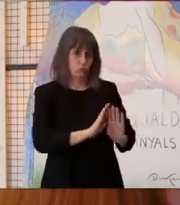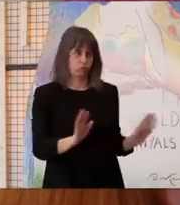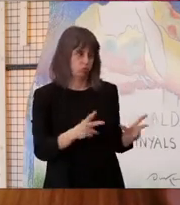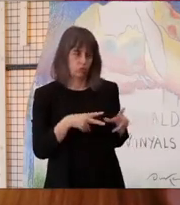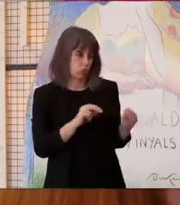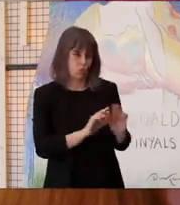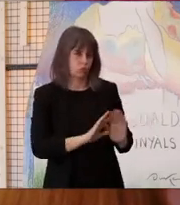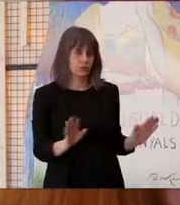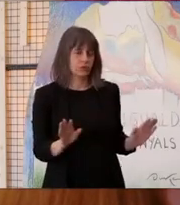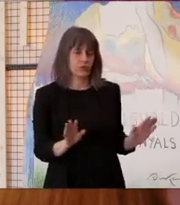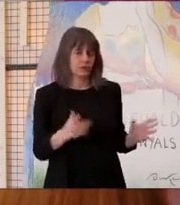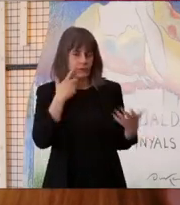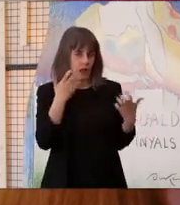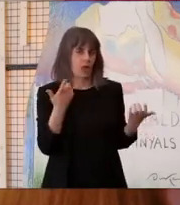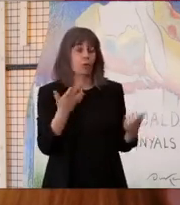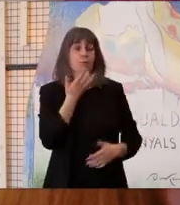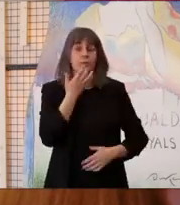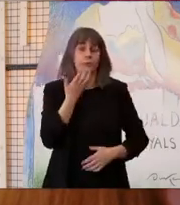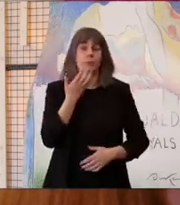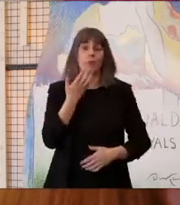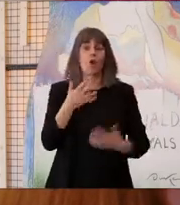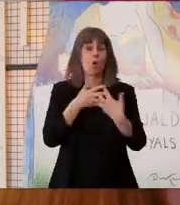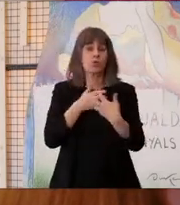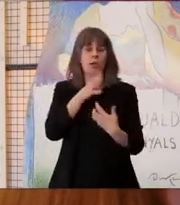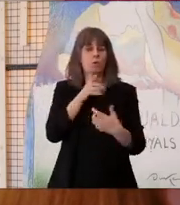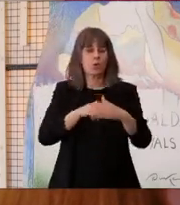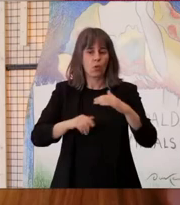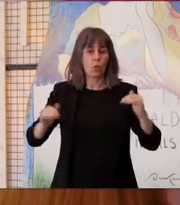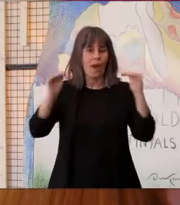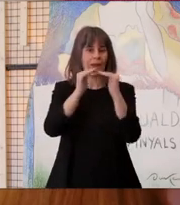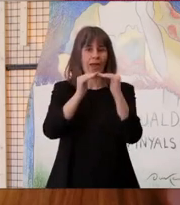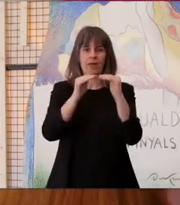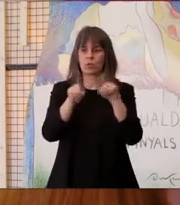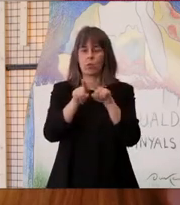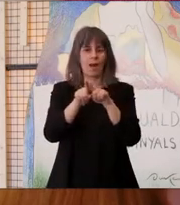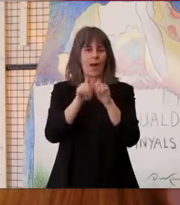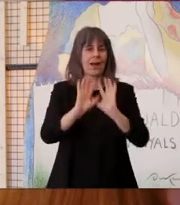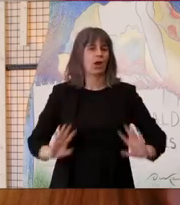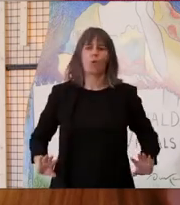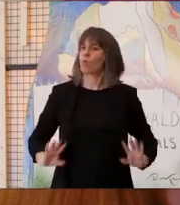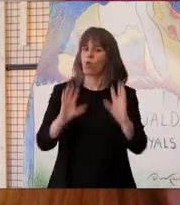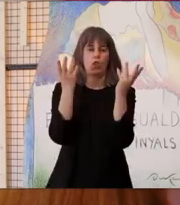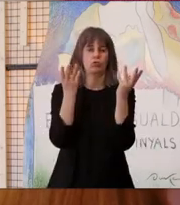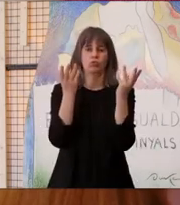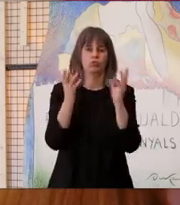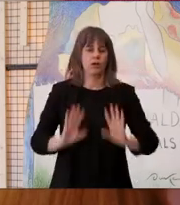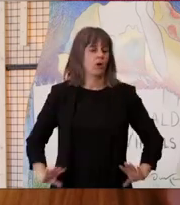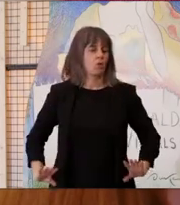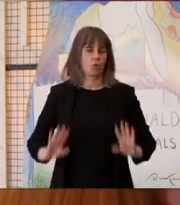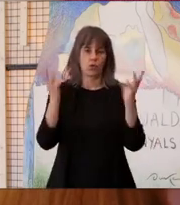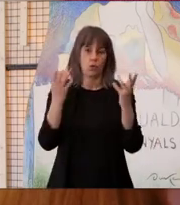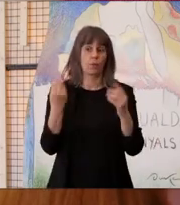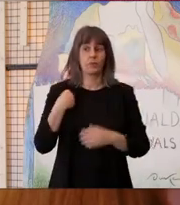porque claro es que la lucha por la igualdad es una lucha Revolucionaria como muy bien decía